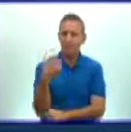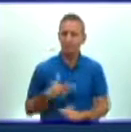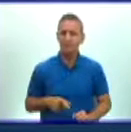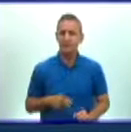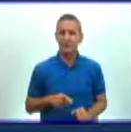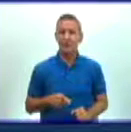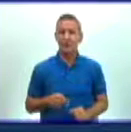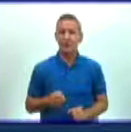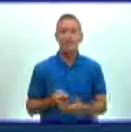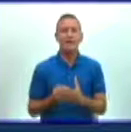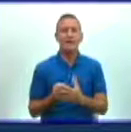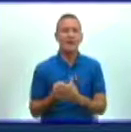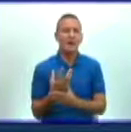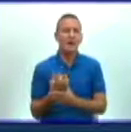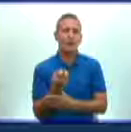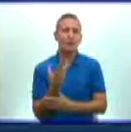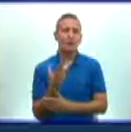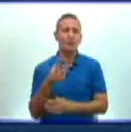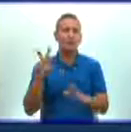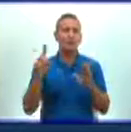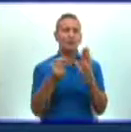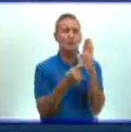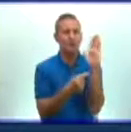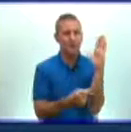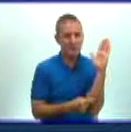un surtidor de virtudes.